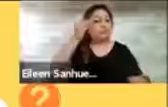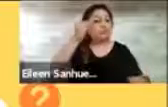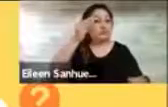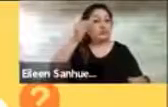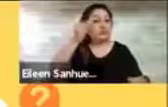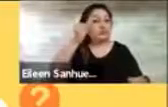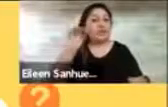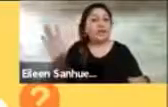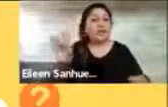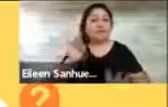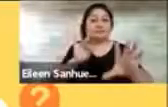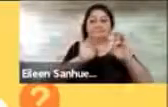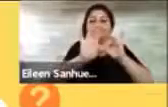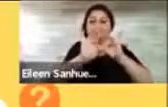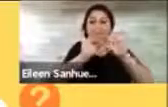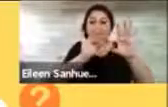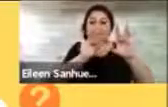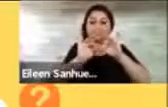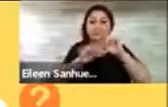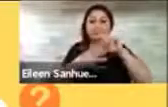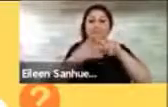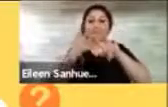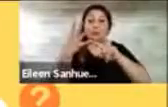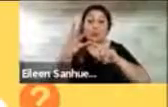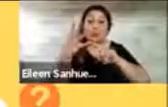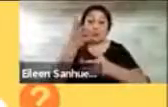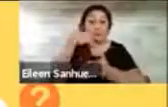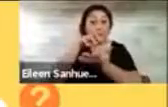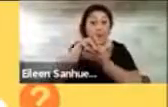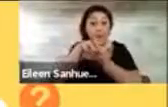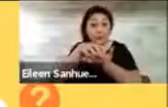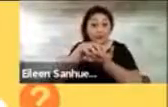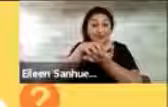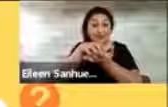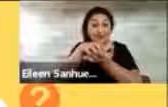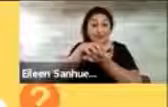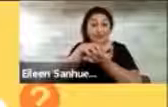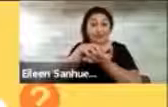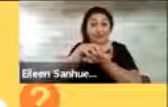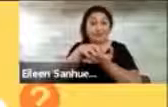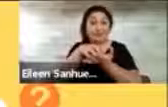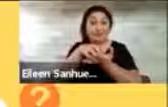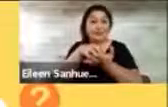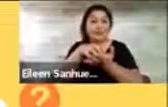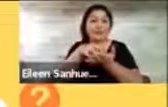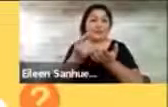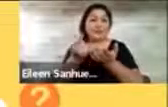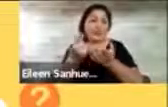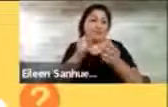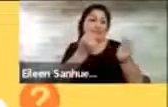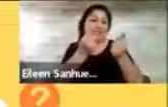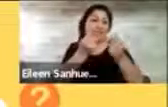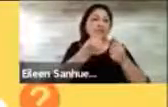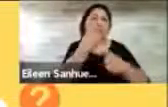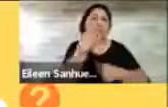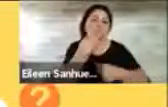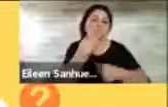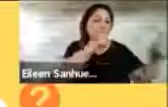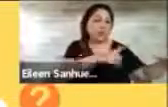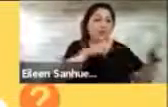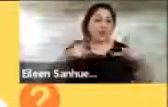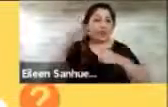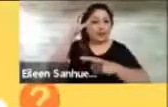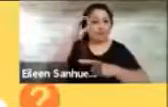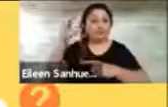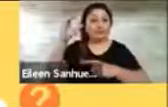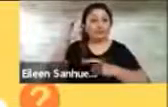recolectamos de cuatro como pueblos en función de las cuatro áreas. Entonces, por ejemplo, relacionamos la astronomía